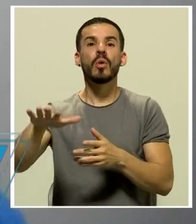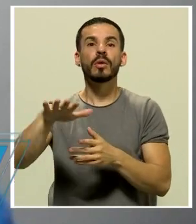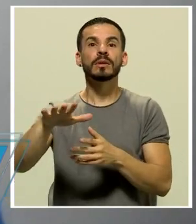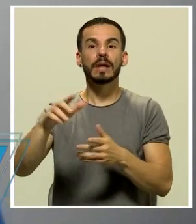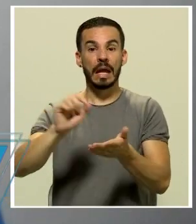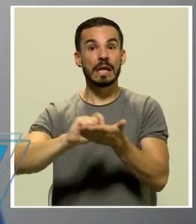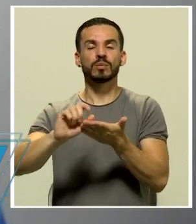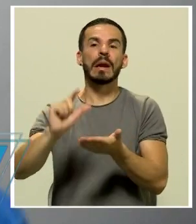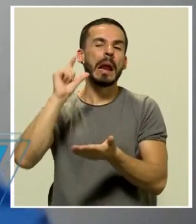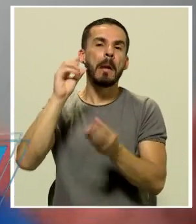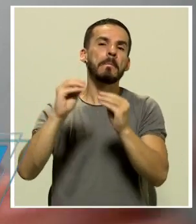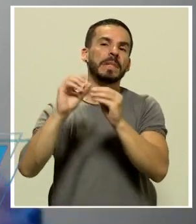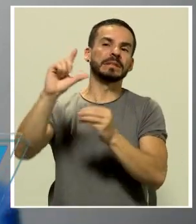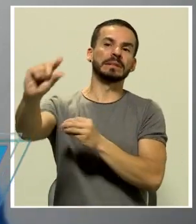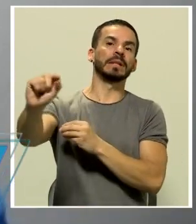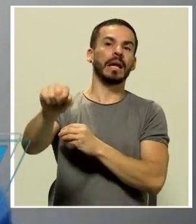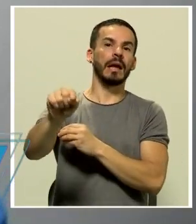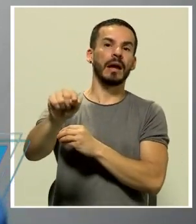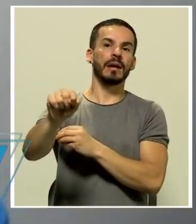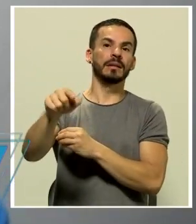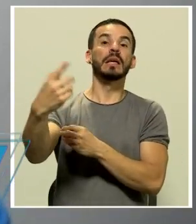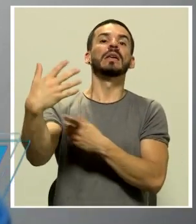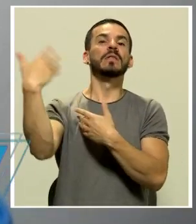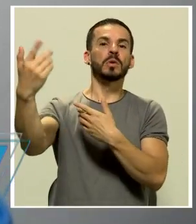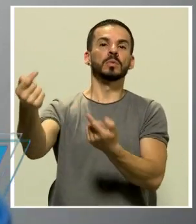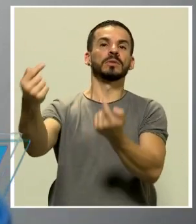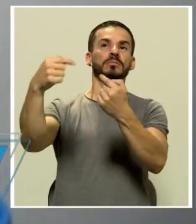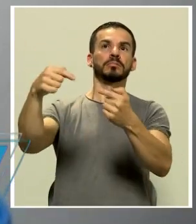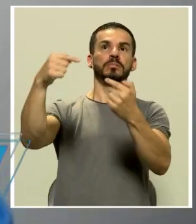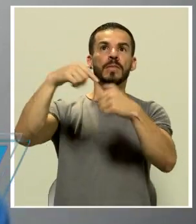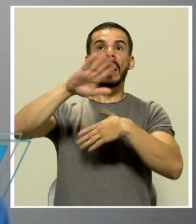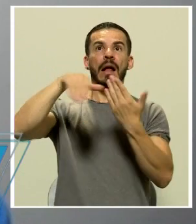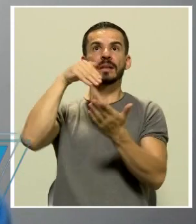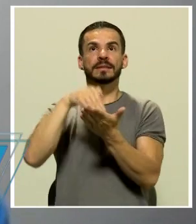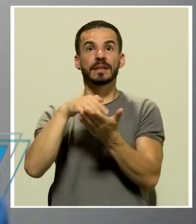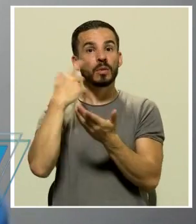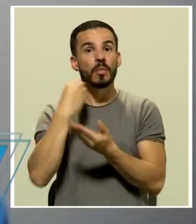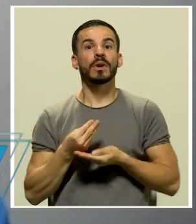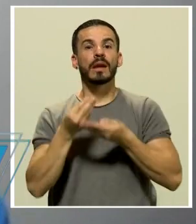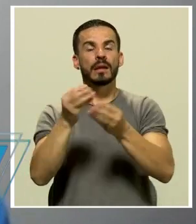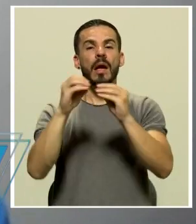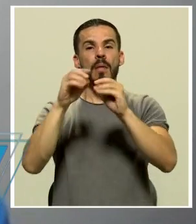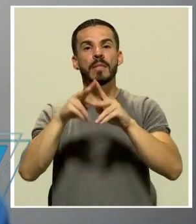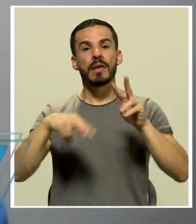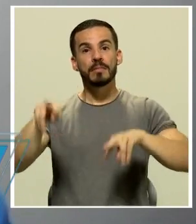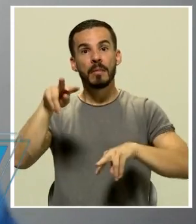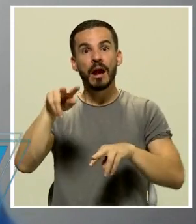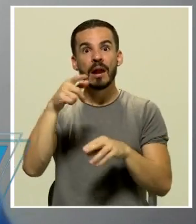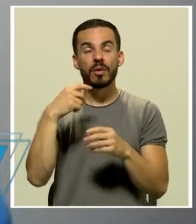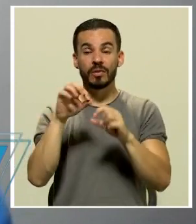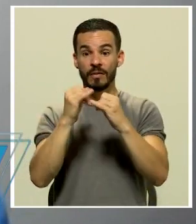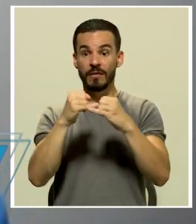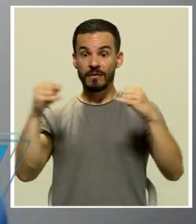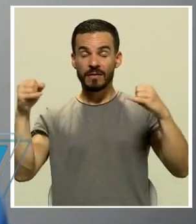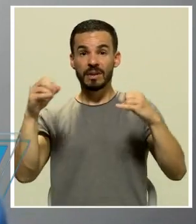más lejanas e ir viniendo hacia el centro, porque agrega más valor una fibra óptica